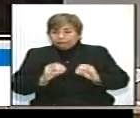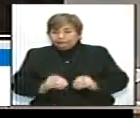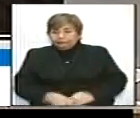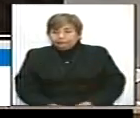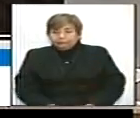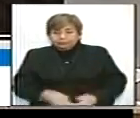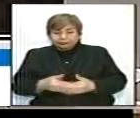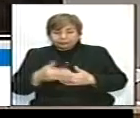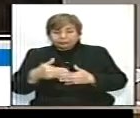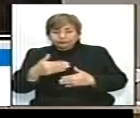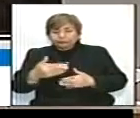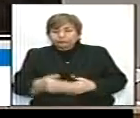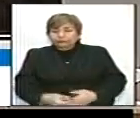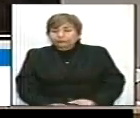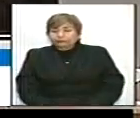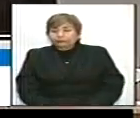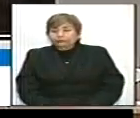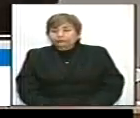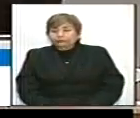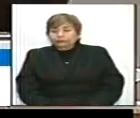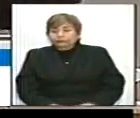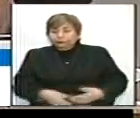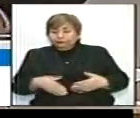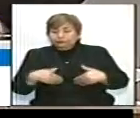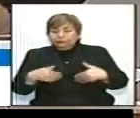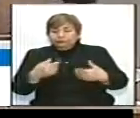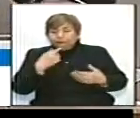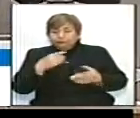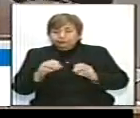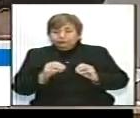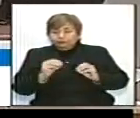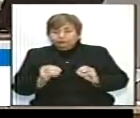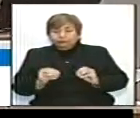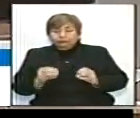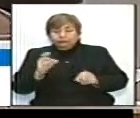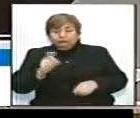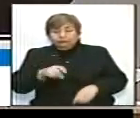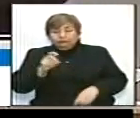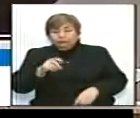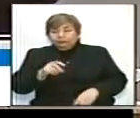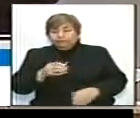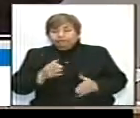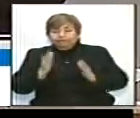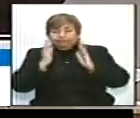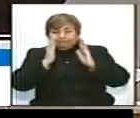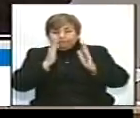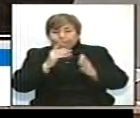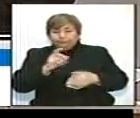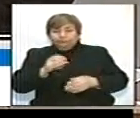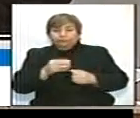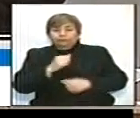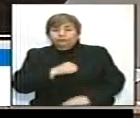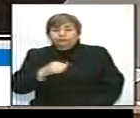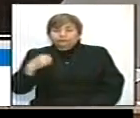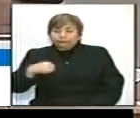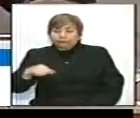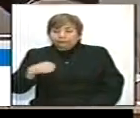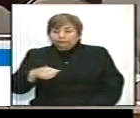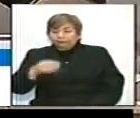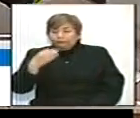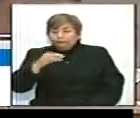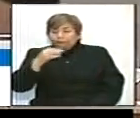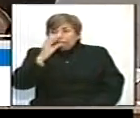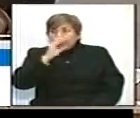en adelante, y para por eso era necesario la presencia de la autoridad municipal, y me hubiese